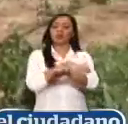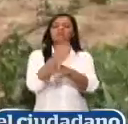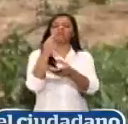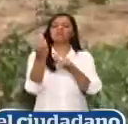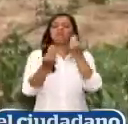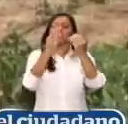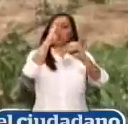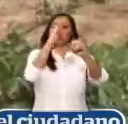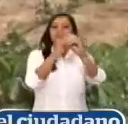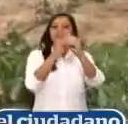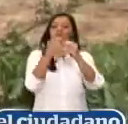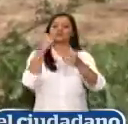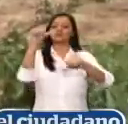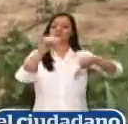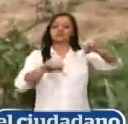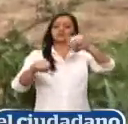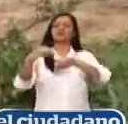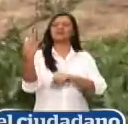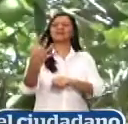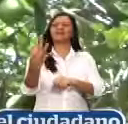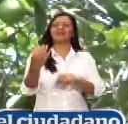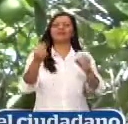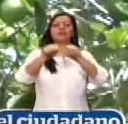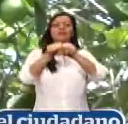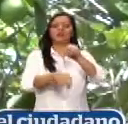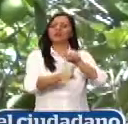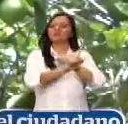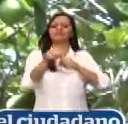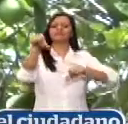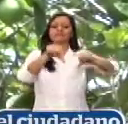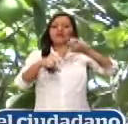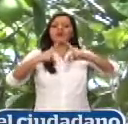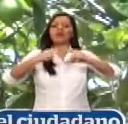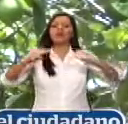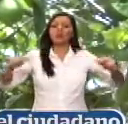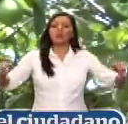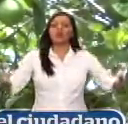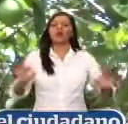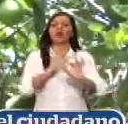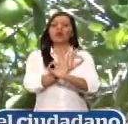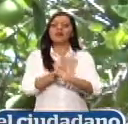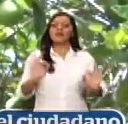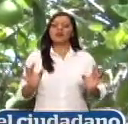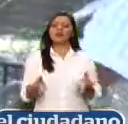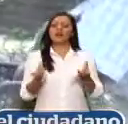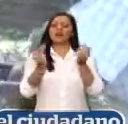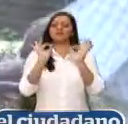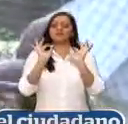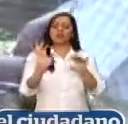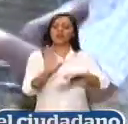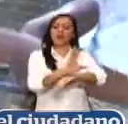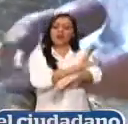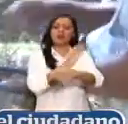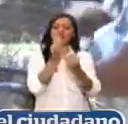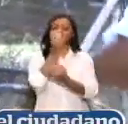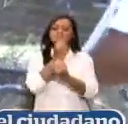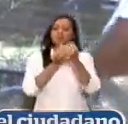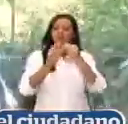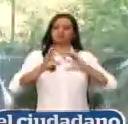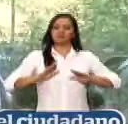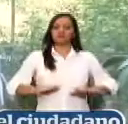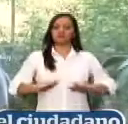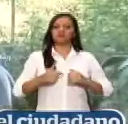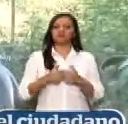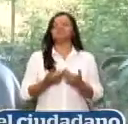niveles tanto de fertilidad como los niveles de sanidad para producir productos limpios y de calidad que van del campo a la mesa del consumidor